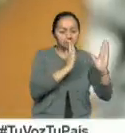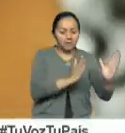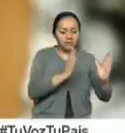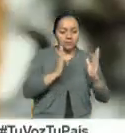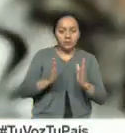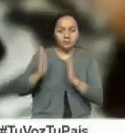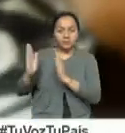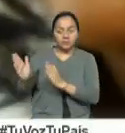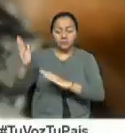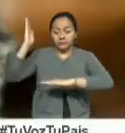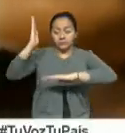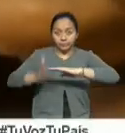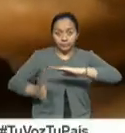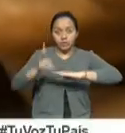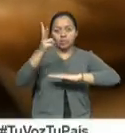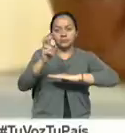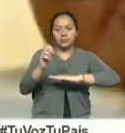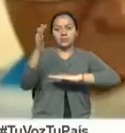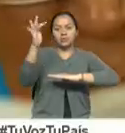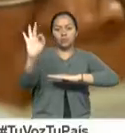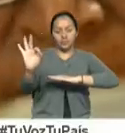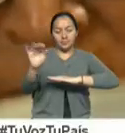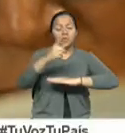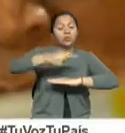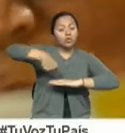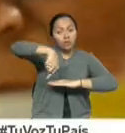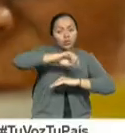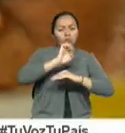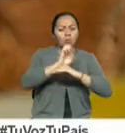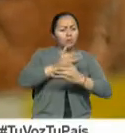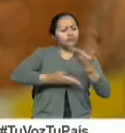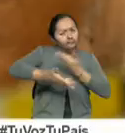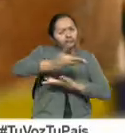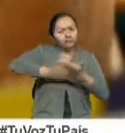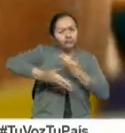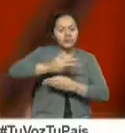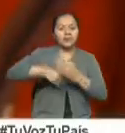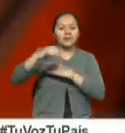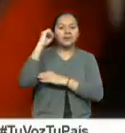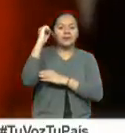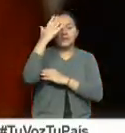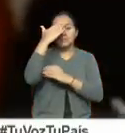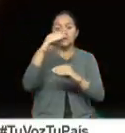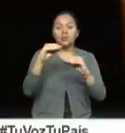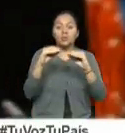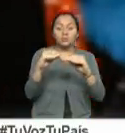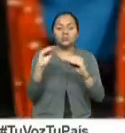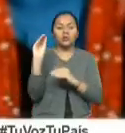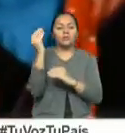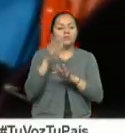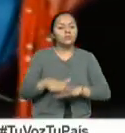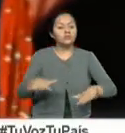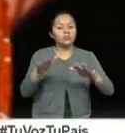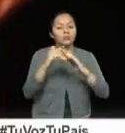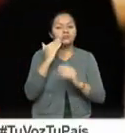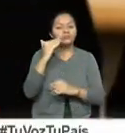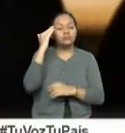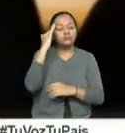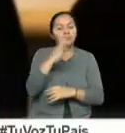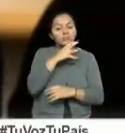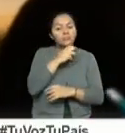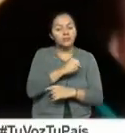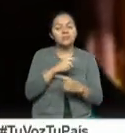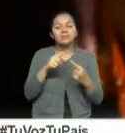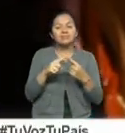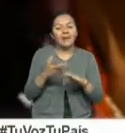La Estrategia Nacional busca movilizar a la sociedad para garantizar el derecho de la educación a jóvenes, adultos y adultos mayores